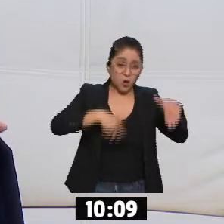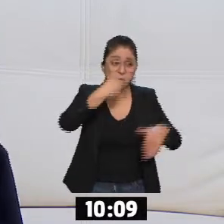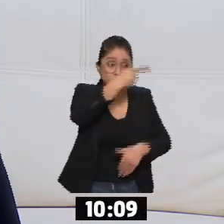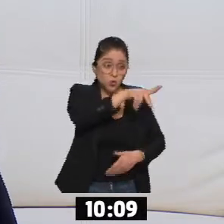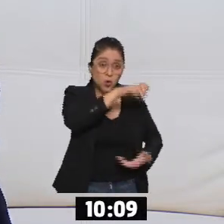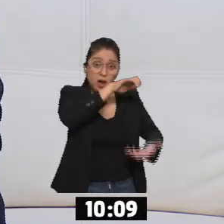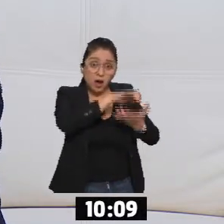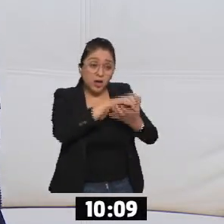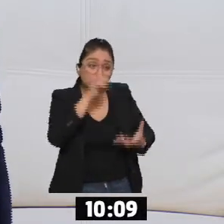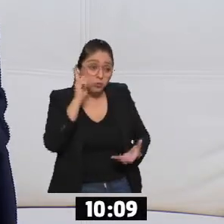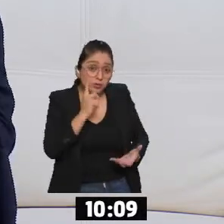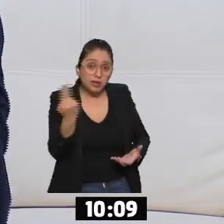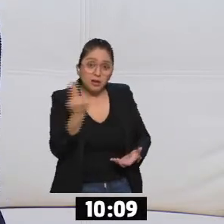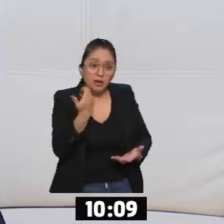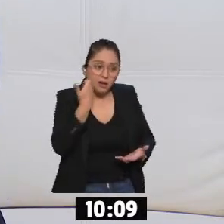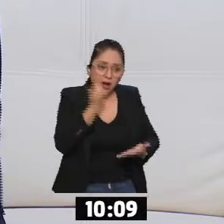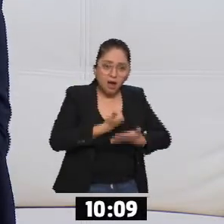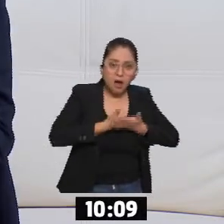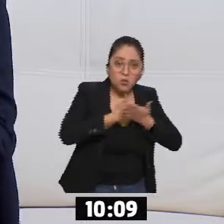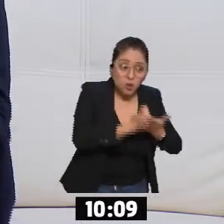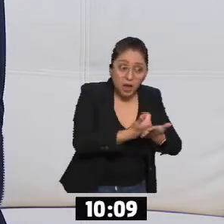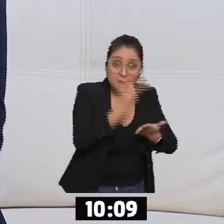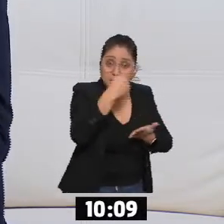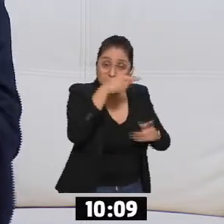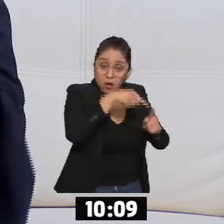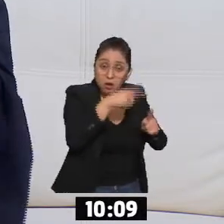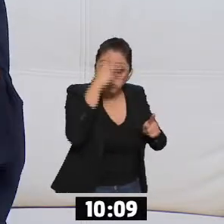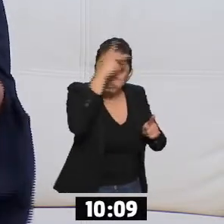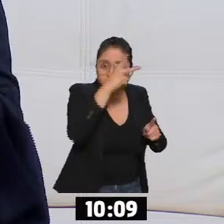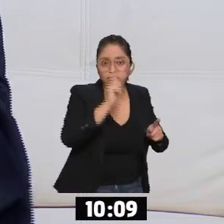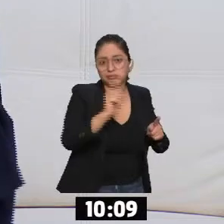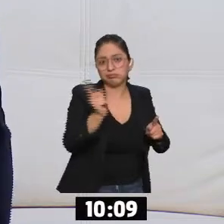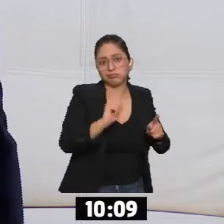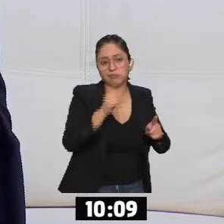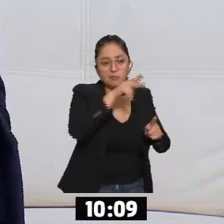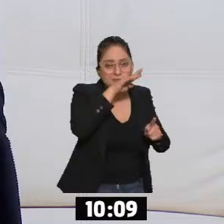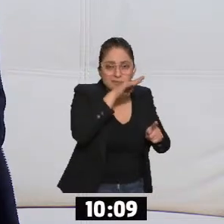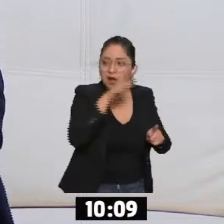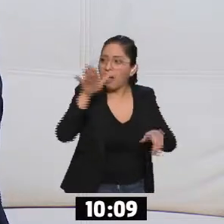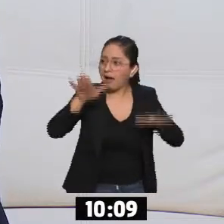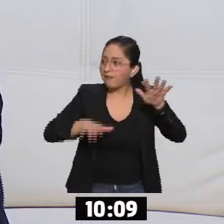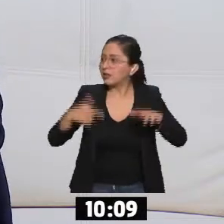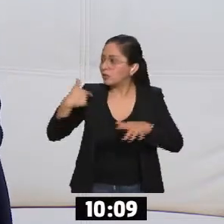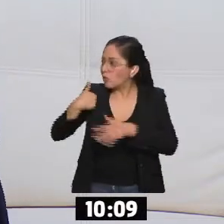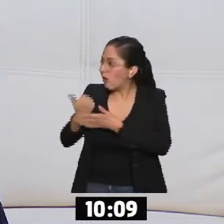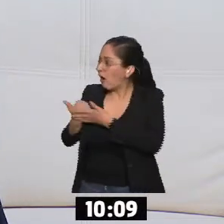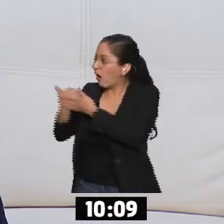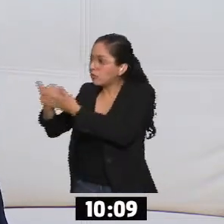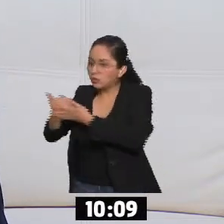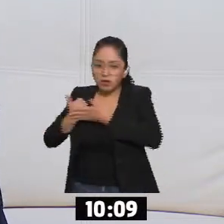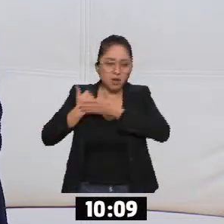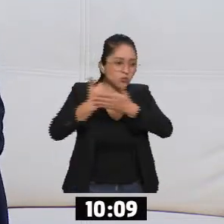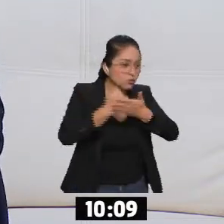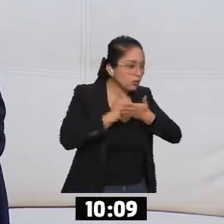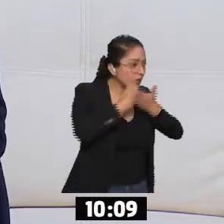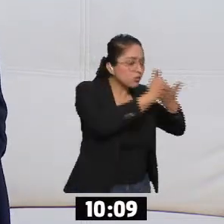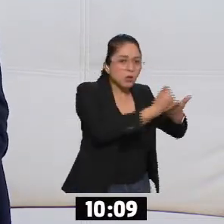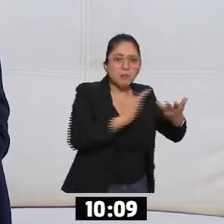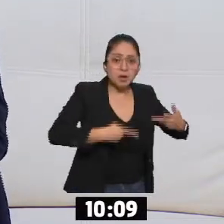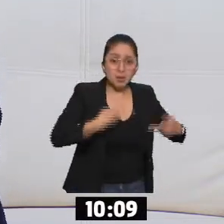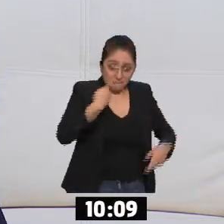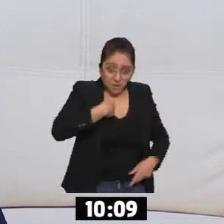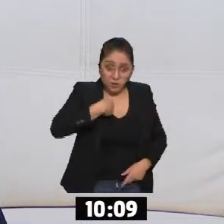ayudarlo. Y eso a nosotros nos encanta. Ya estamos de codependientes, de codes, queriendo ayudar al de al lado cuando no tenemos las herramientas para